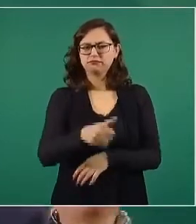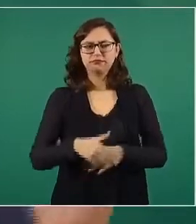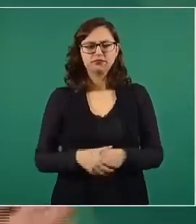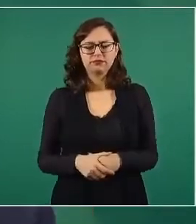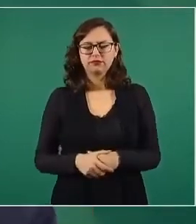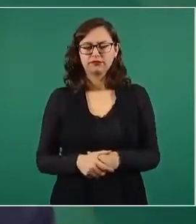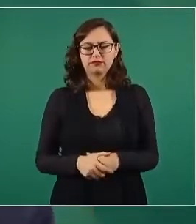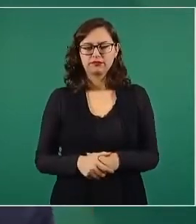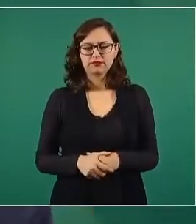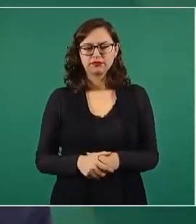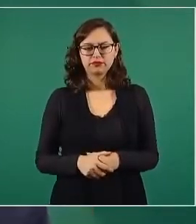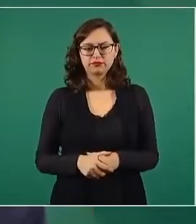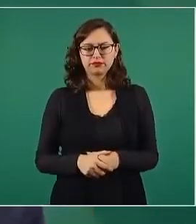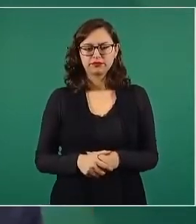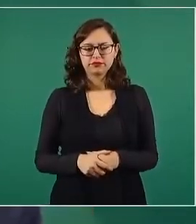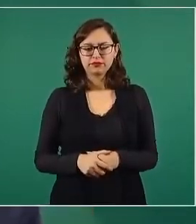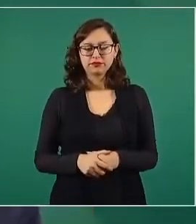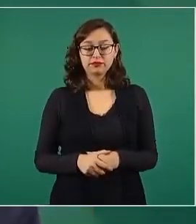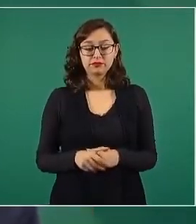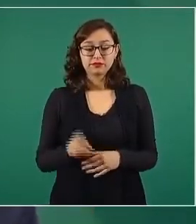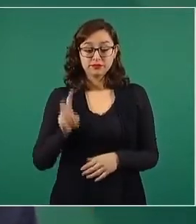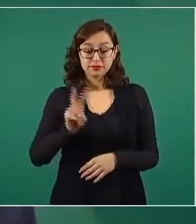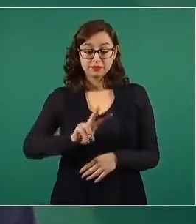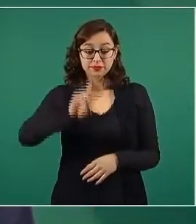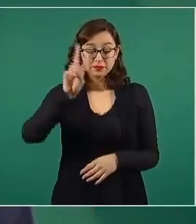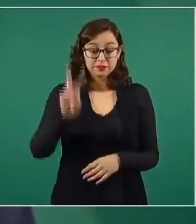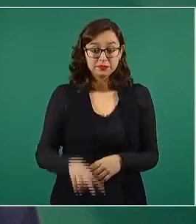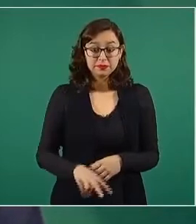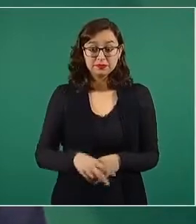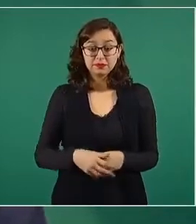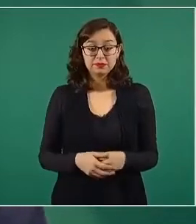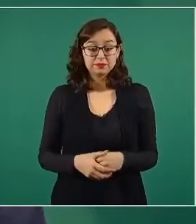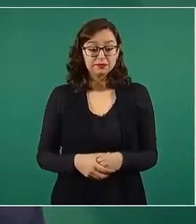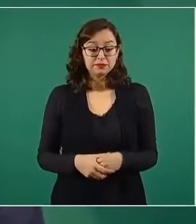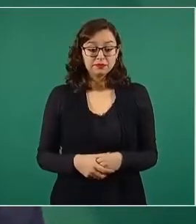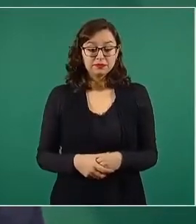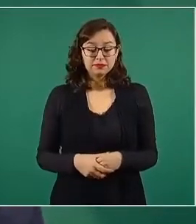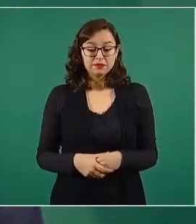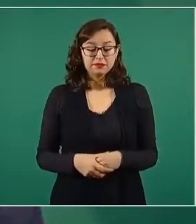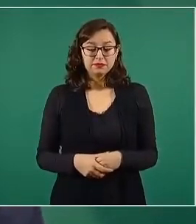doy pues gracias